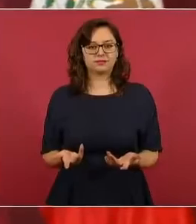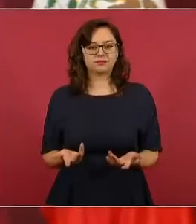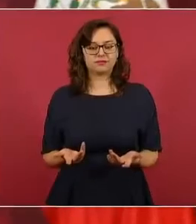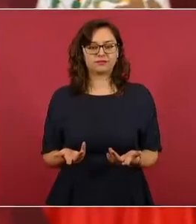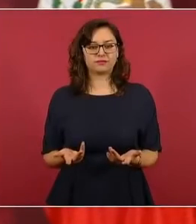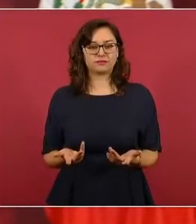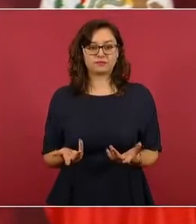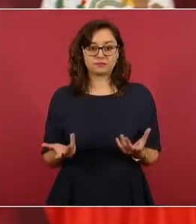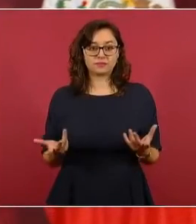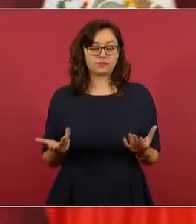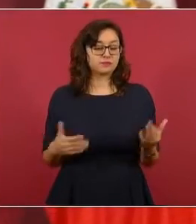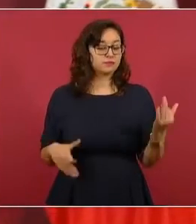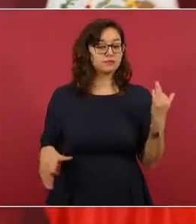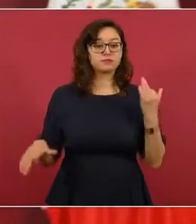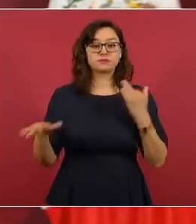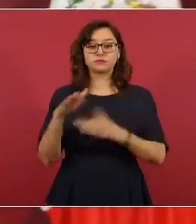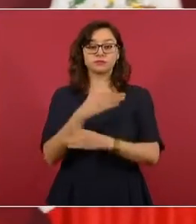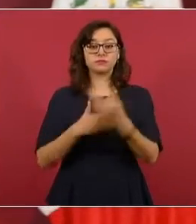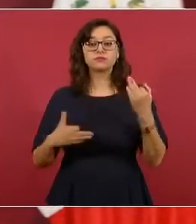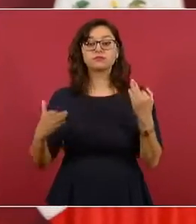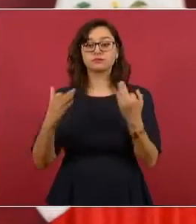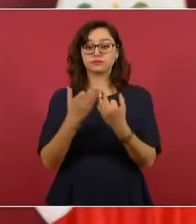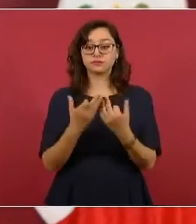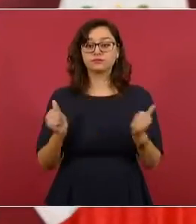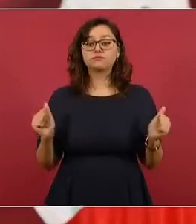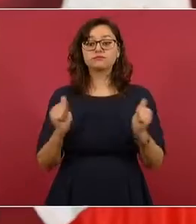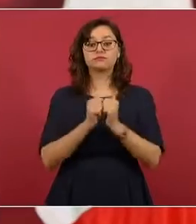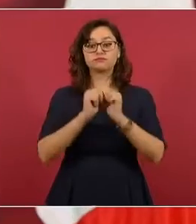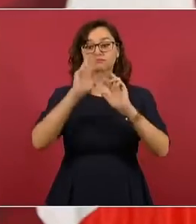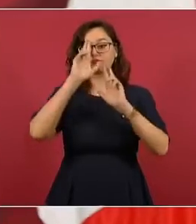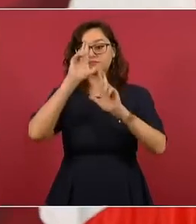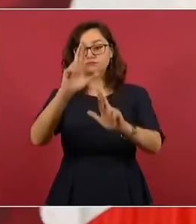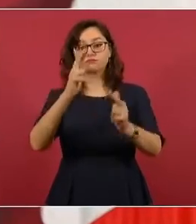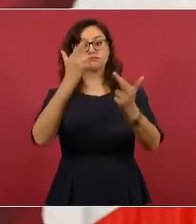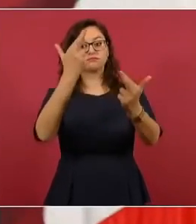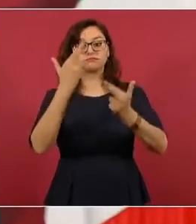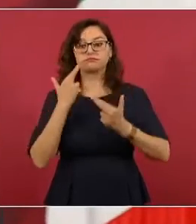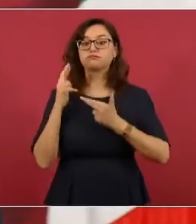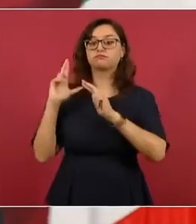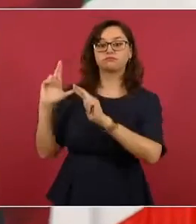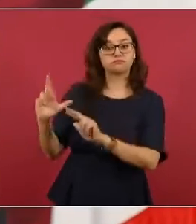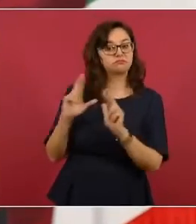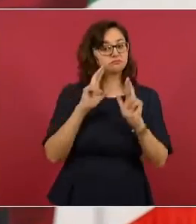y todos tenemos que respetarnos.